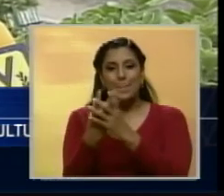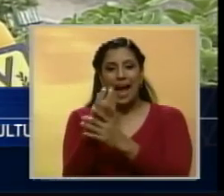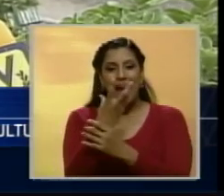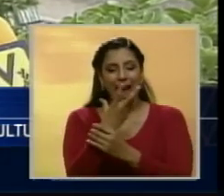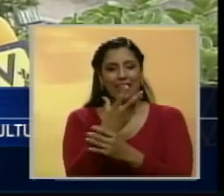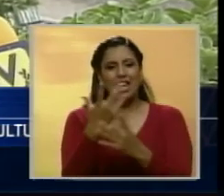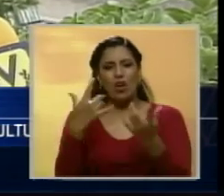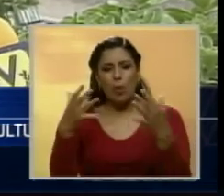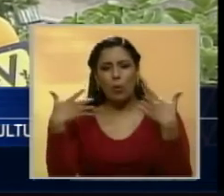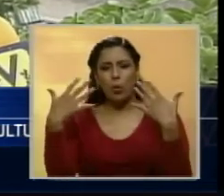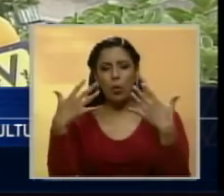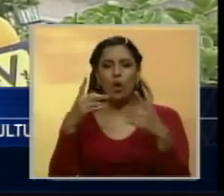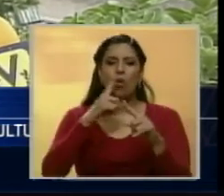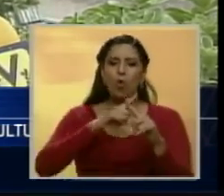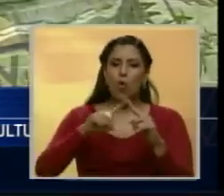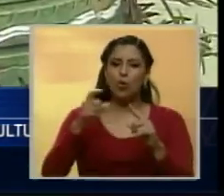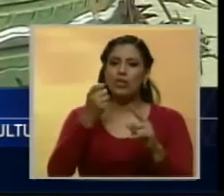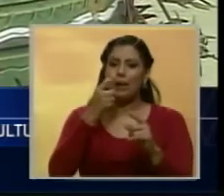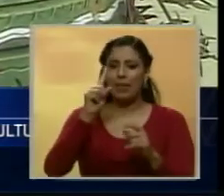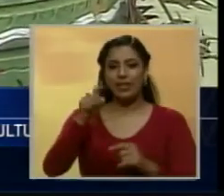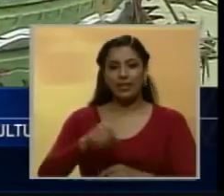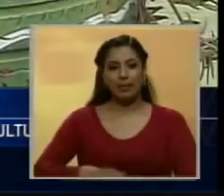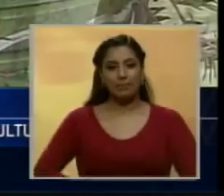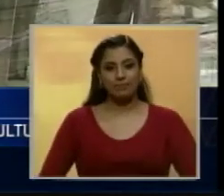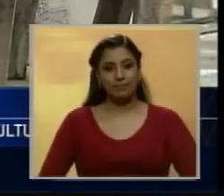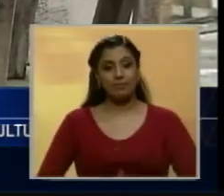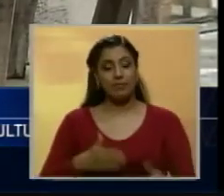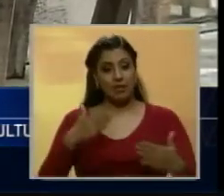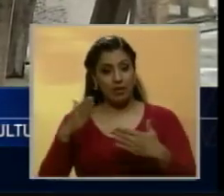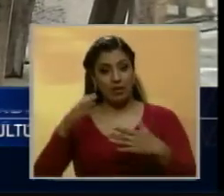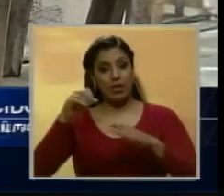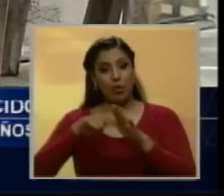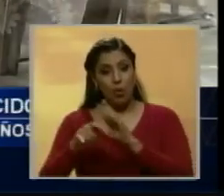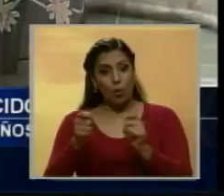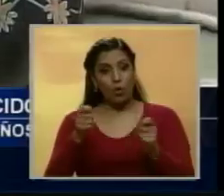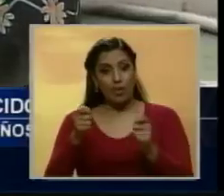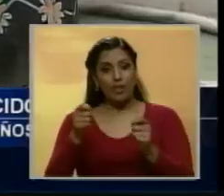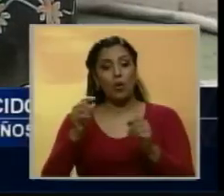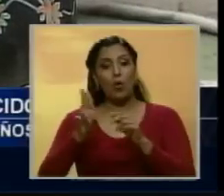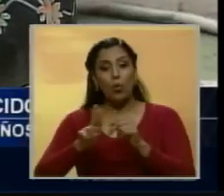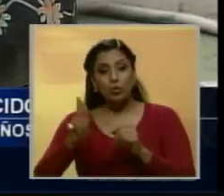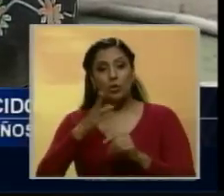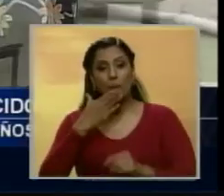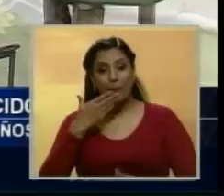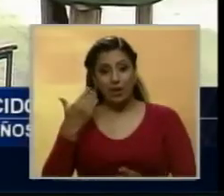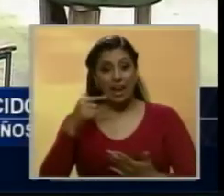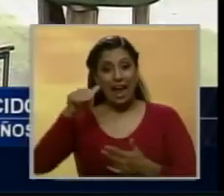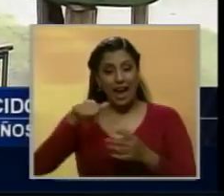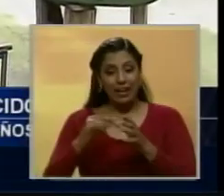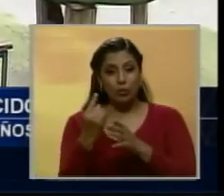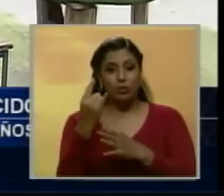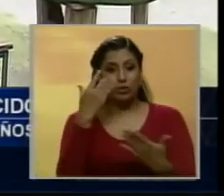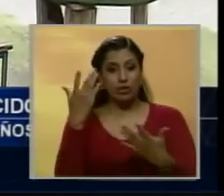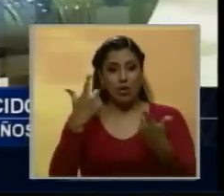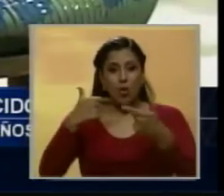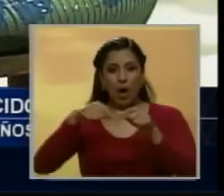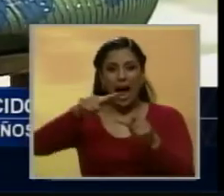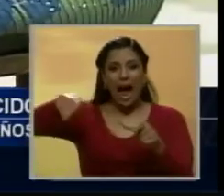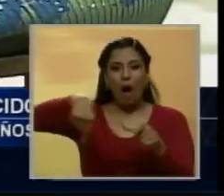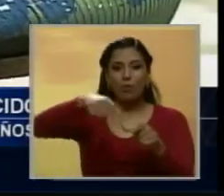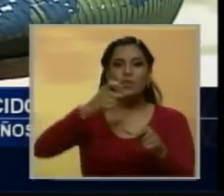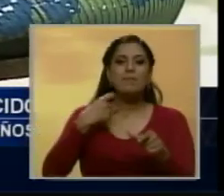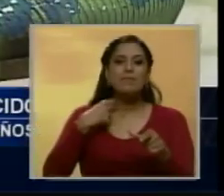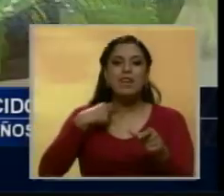tanto ornamentales como medicinales. Reducir, reciclar, reutilizar. Aquí siembran las plantas en cauchos